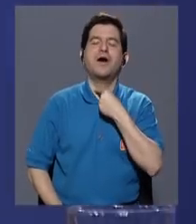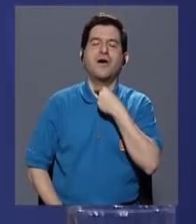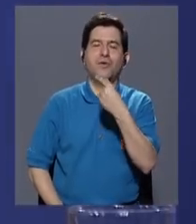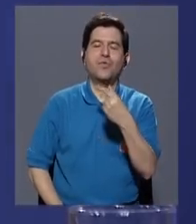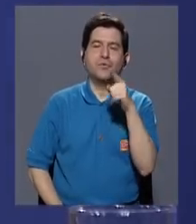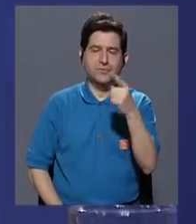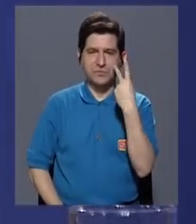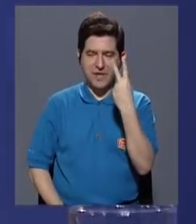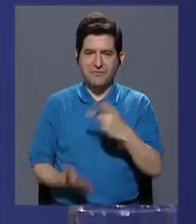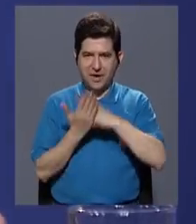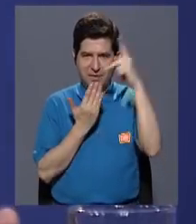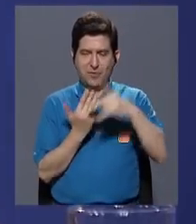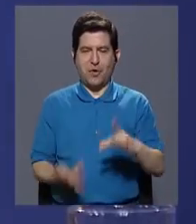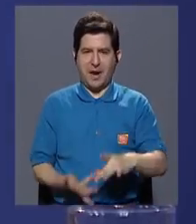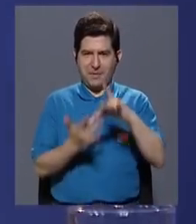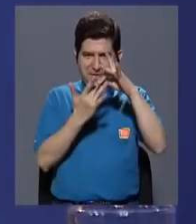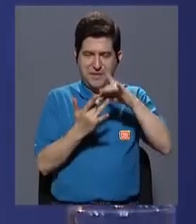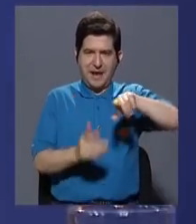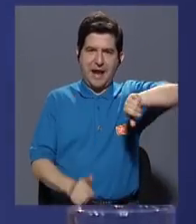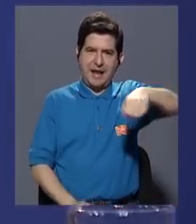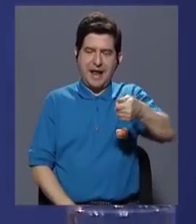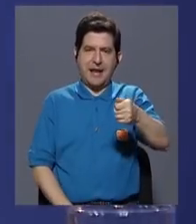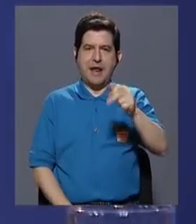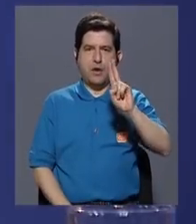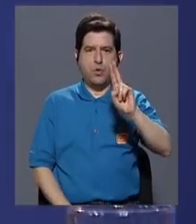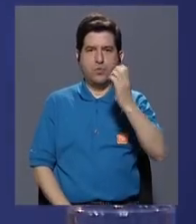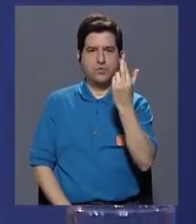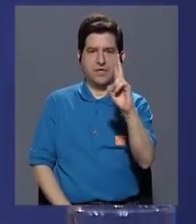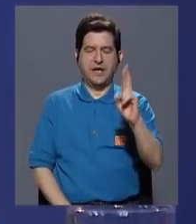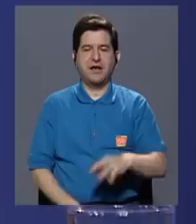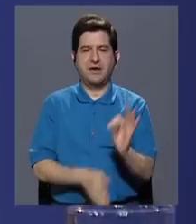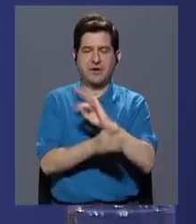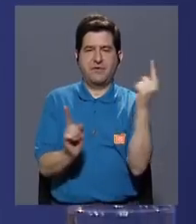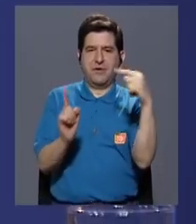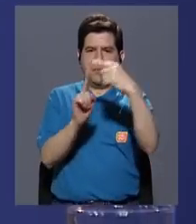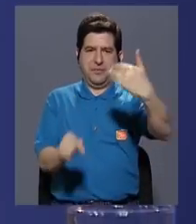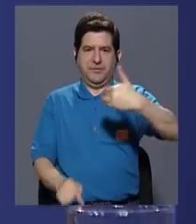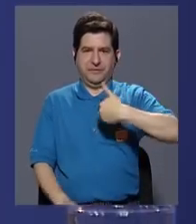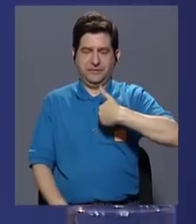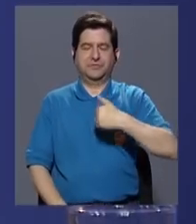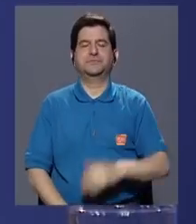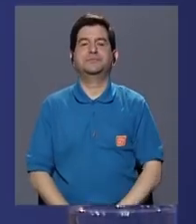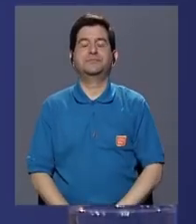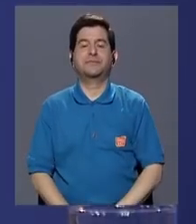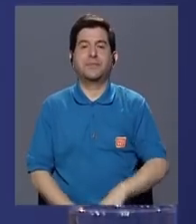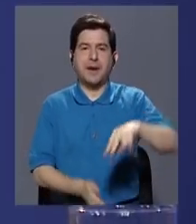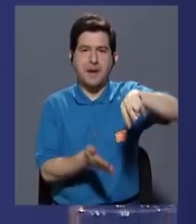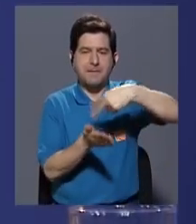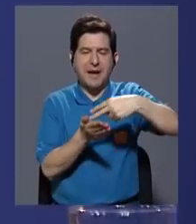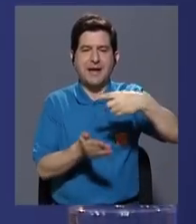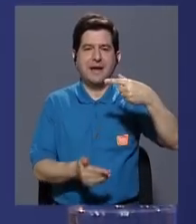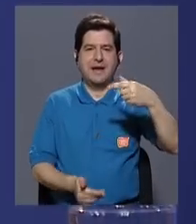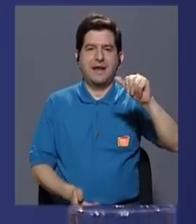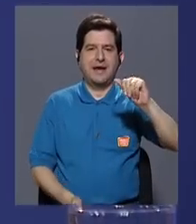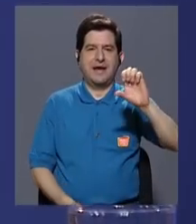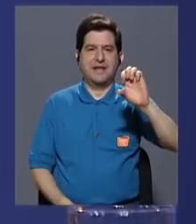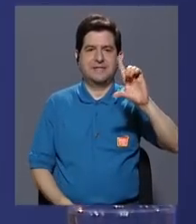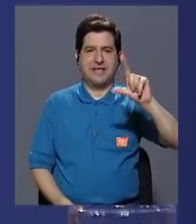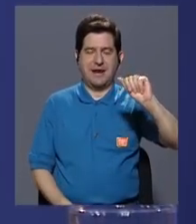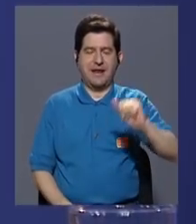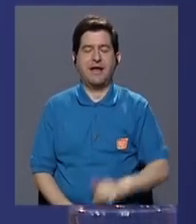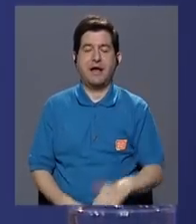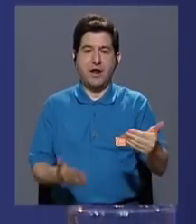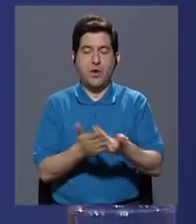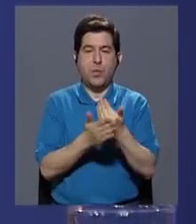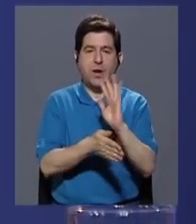hola un gusto que esté viendo este programa especial de canal 10 en donde hacemos televisión con sentido el baile de la gacela